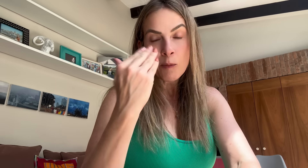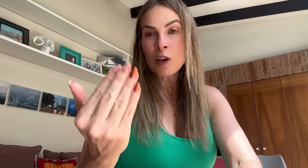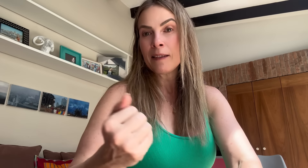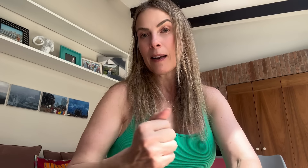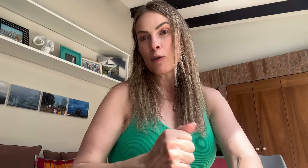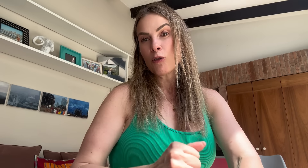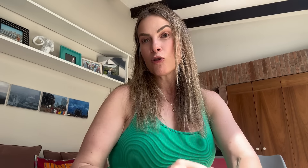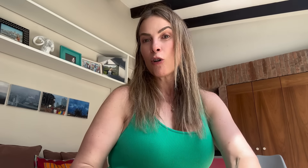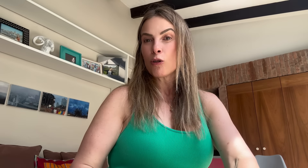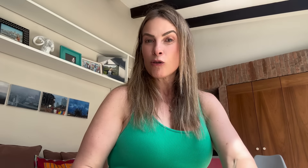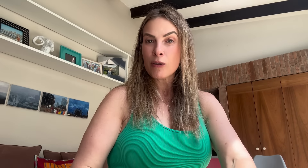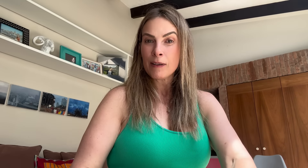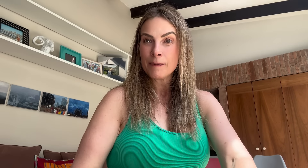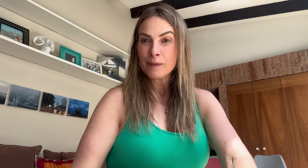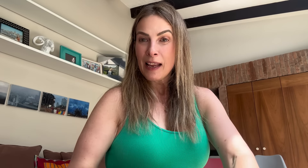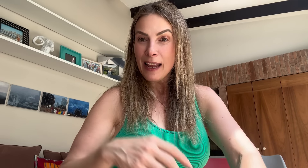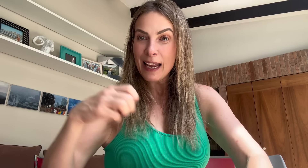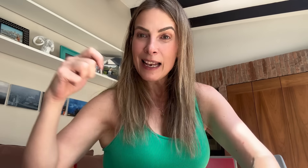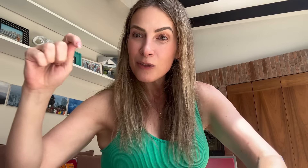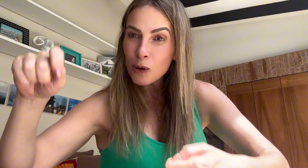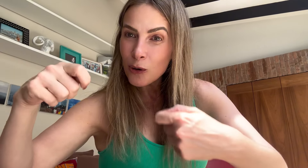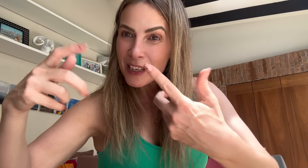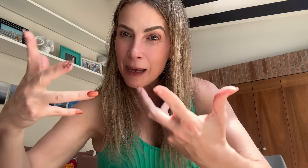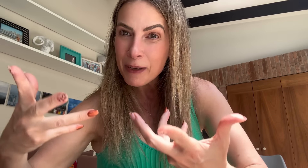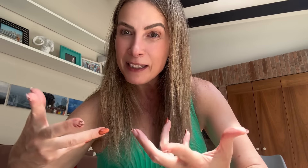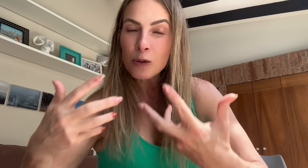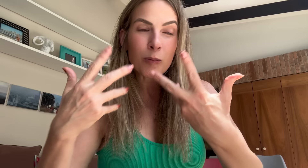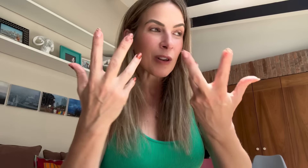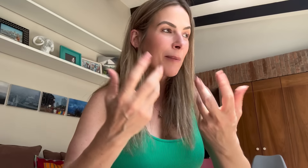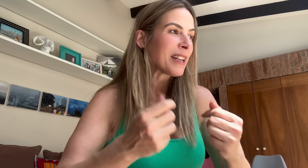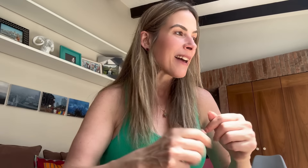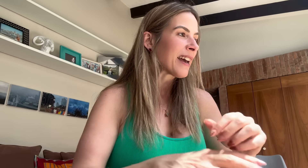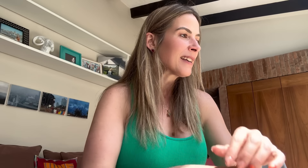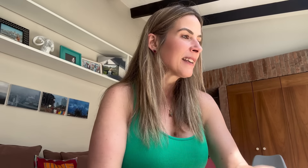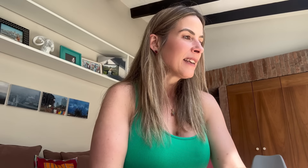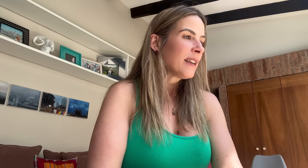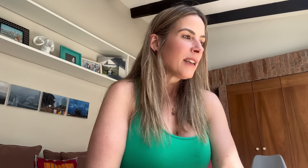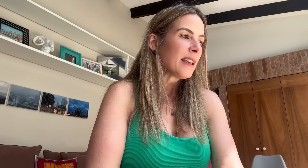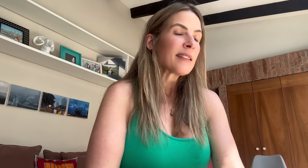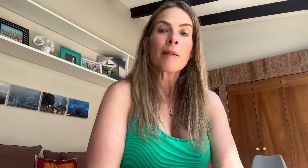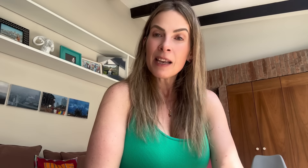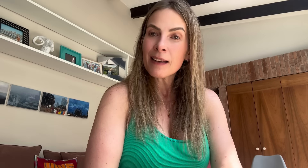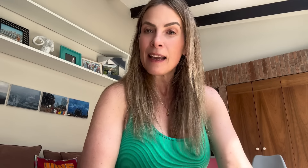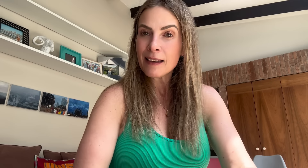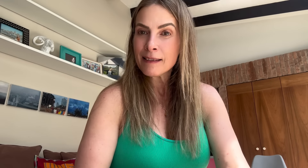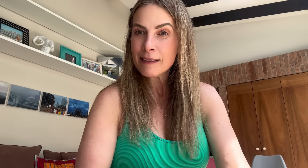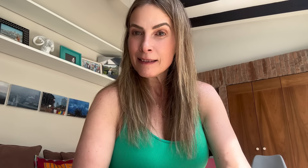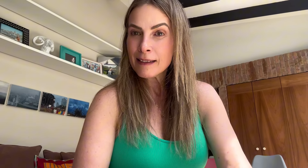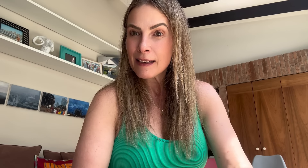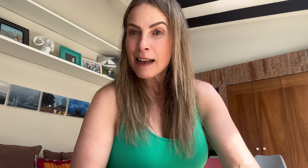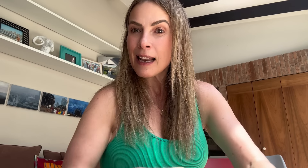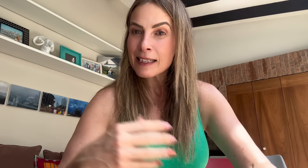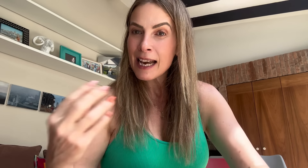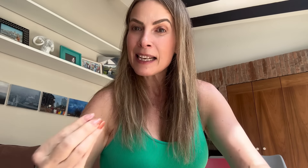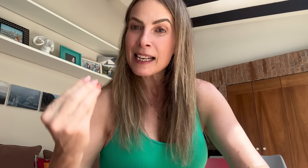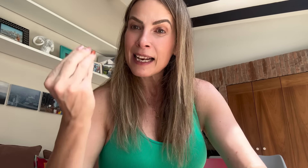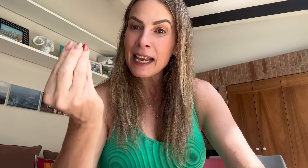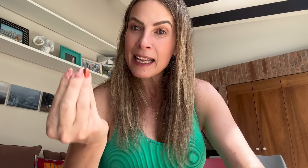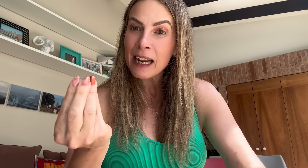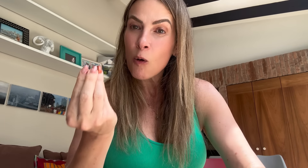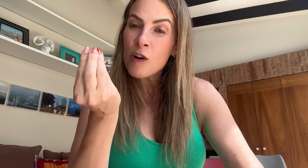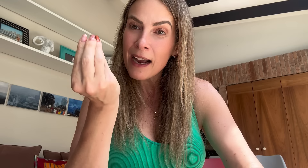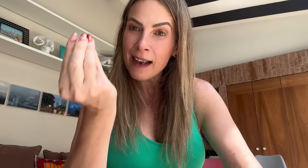El amor entra por los ojos, el antojo y el apetito por la mirada, y ¿sabían qué? Las ganas